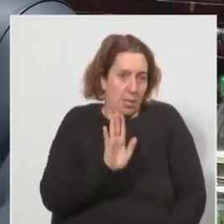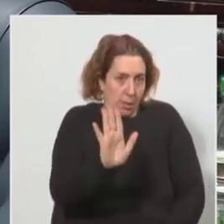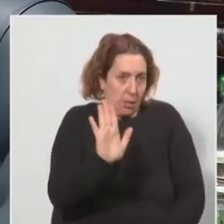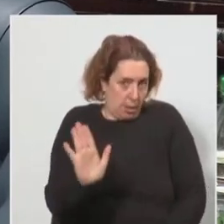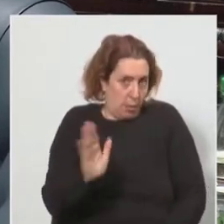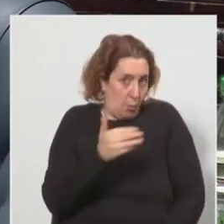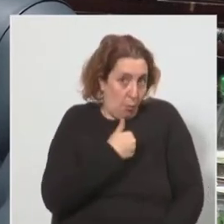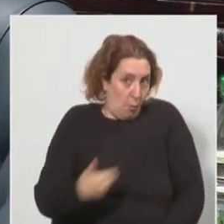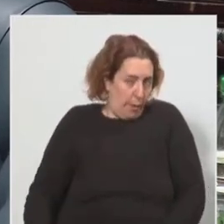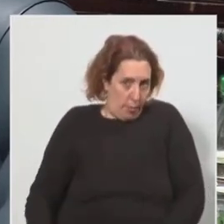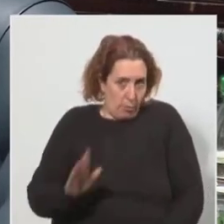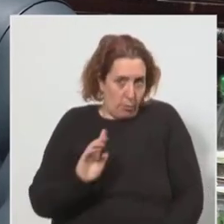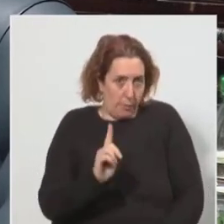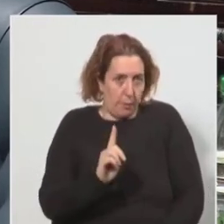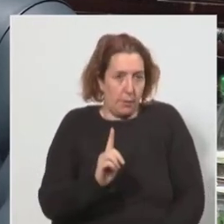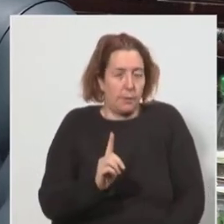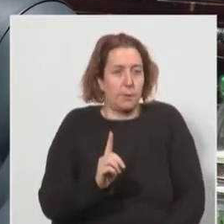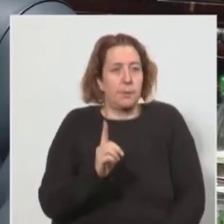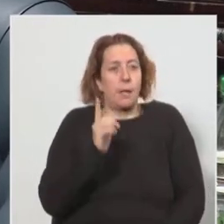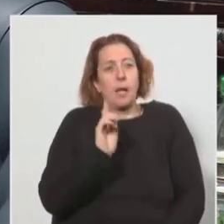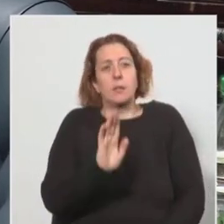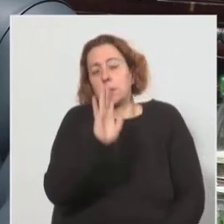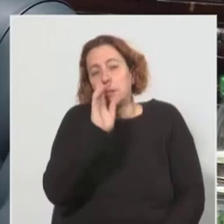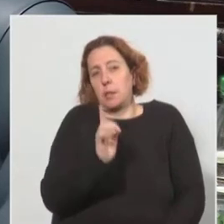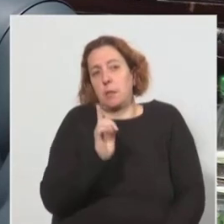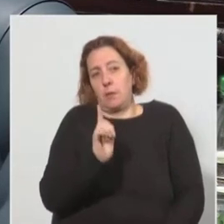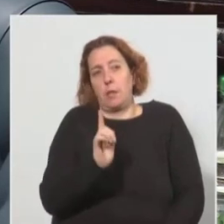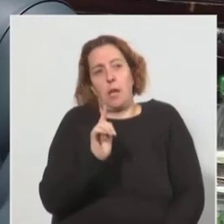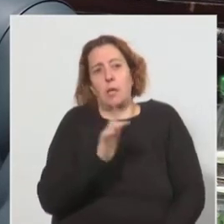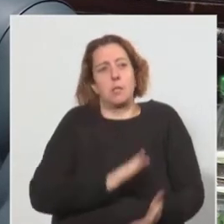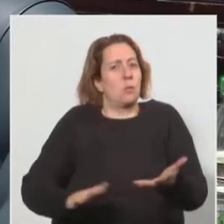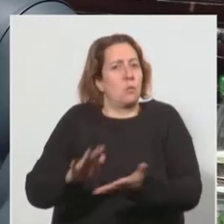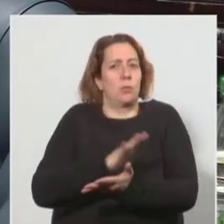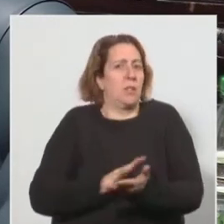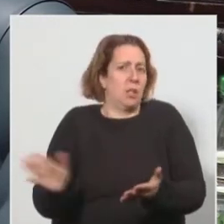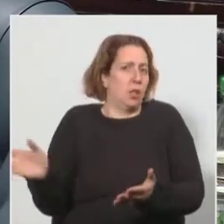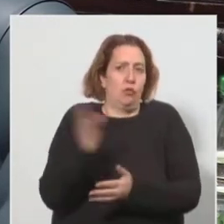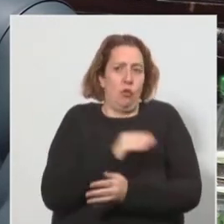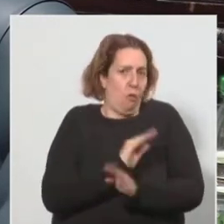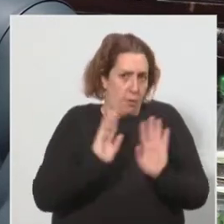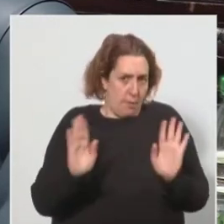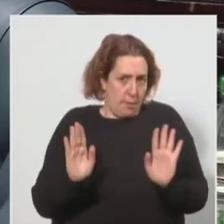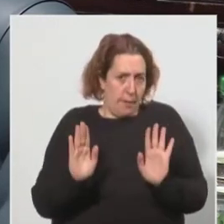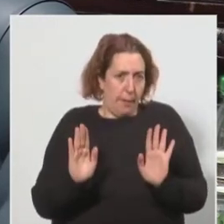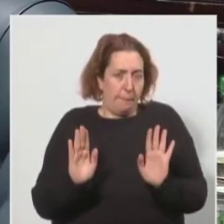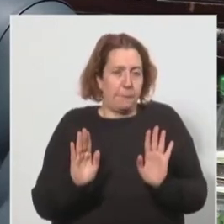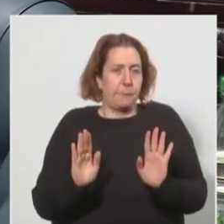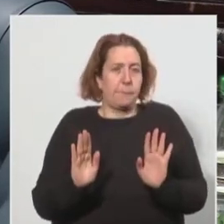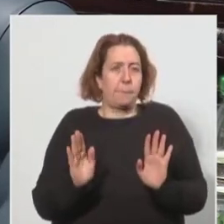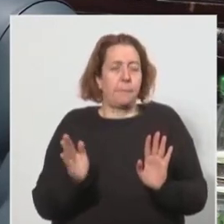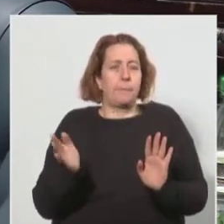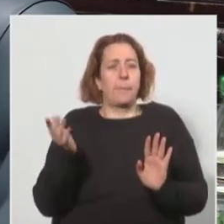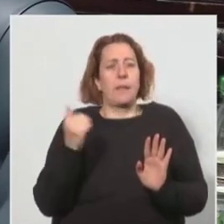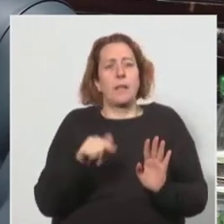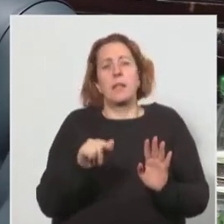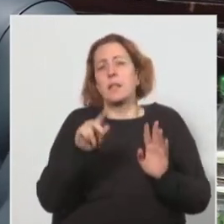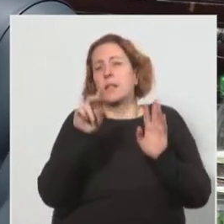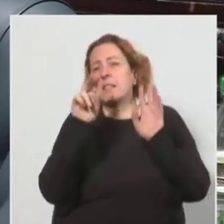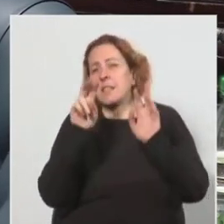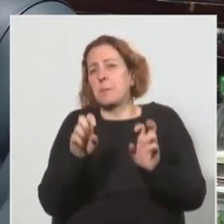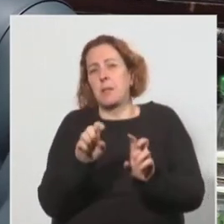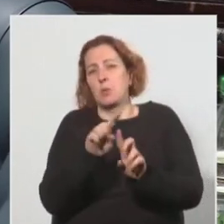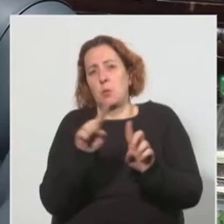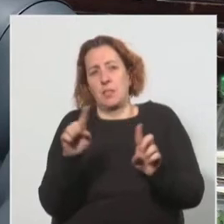de cualquier gobierno. Así debería ocurrir en todas las circunstancias de la más diversa índole. El punto